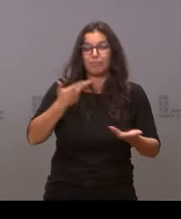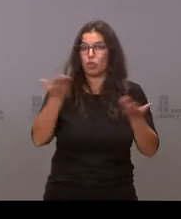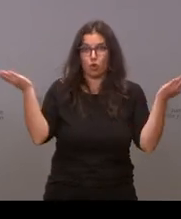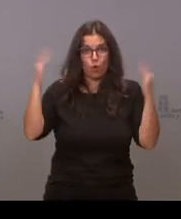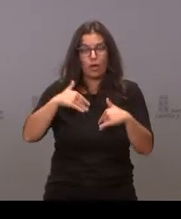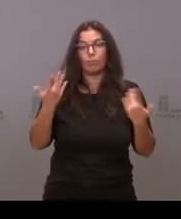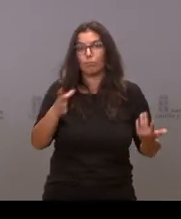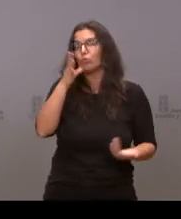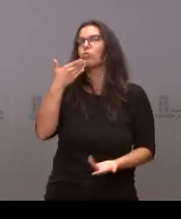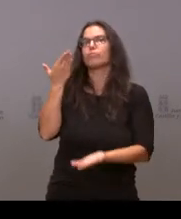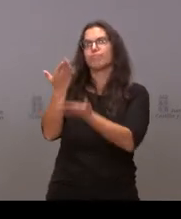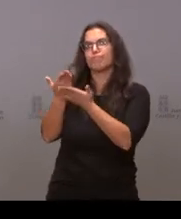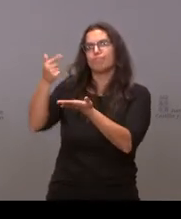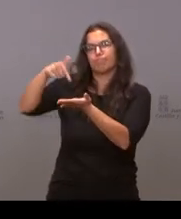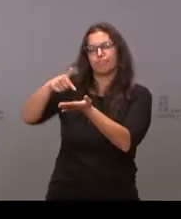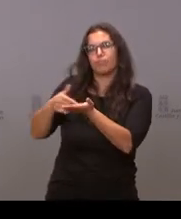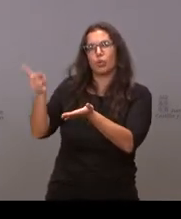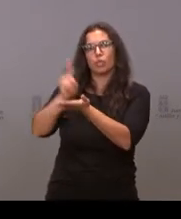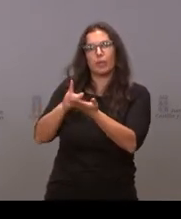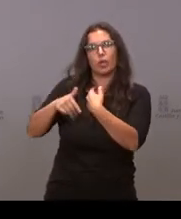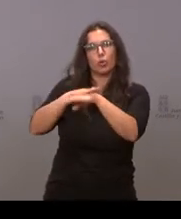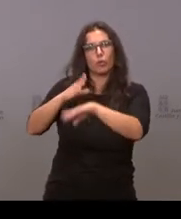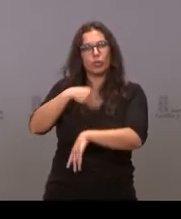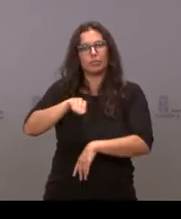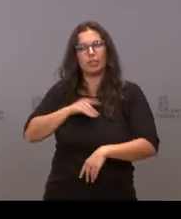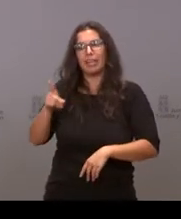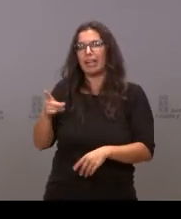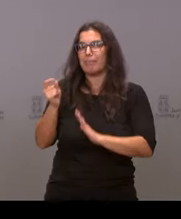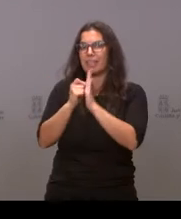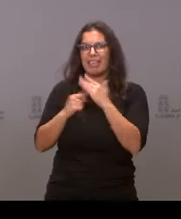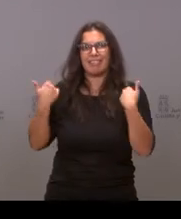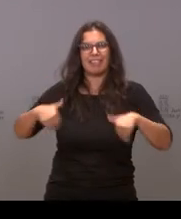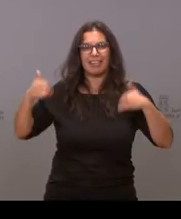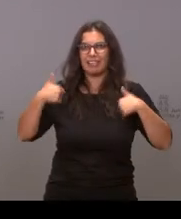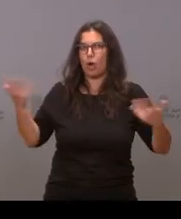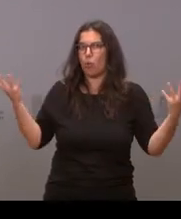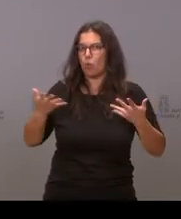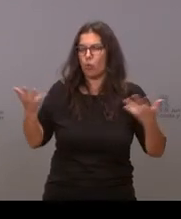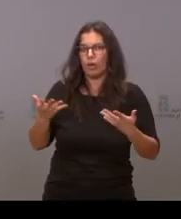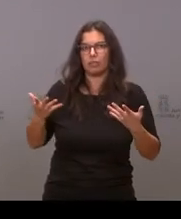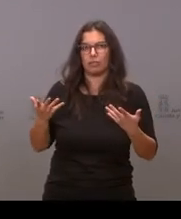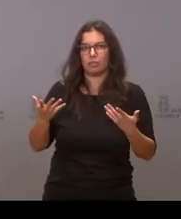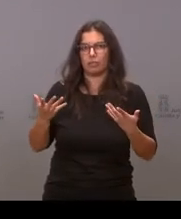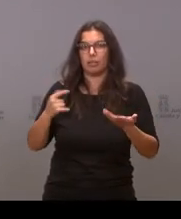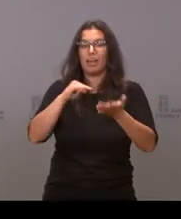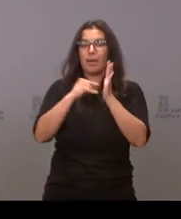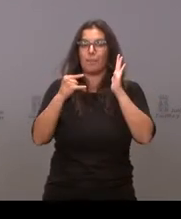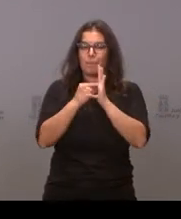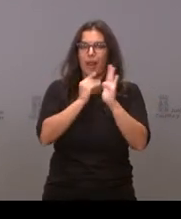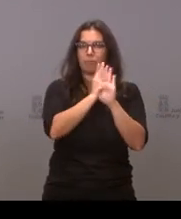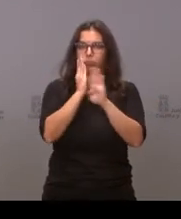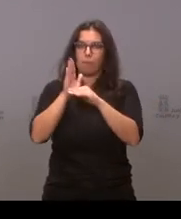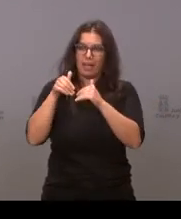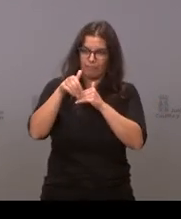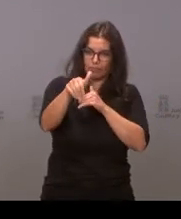más al gobierno de españa que tomen medidas rápidas urgentes y necesarias más allá de una planificación a medio